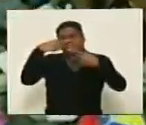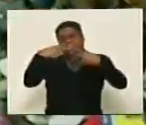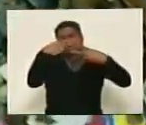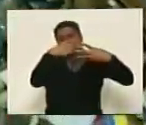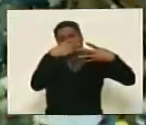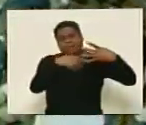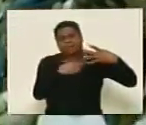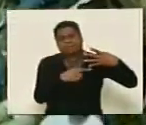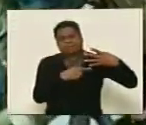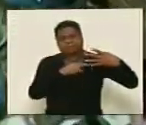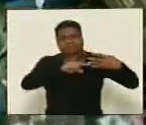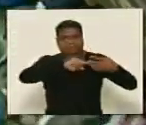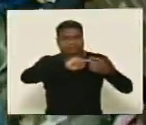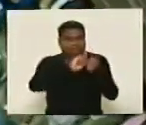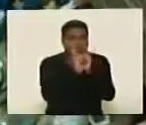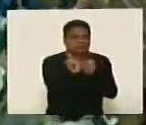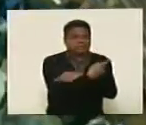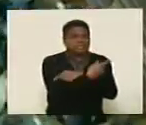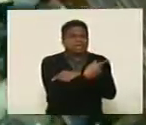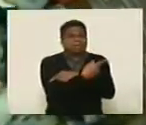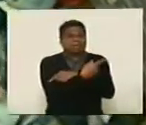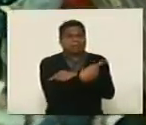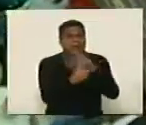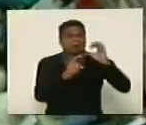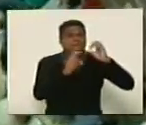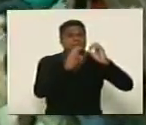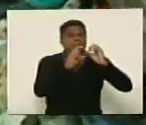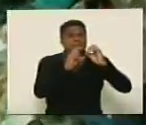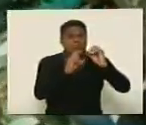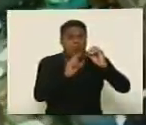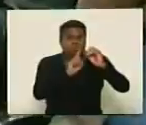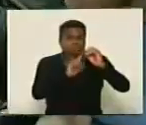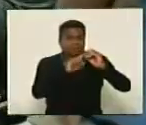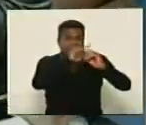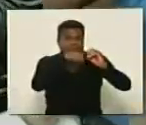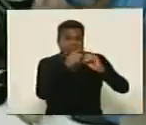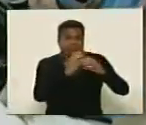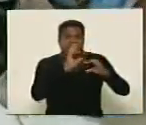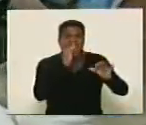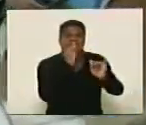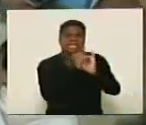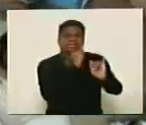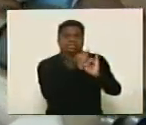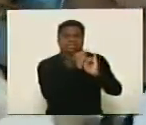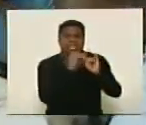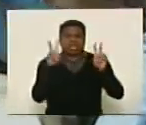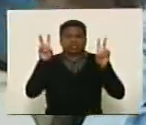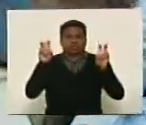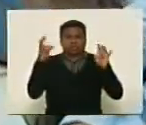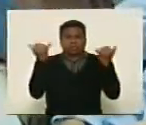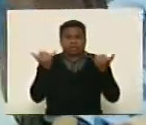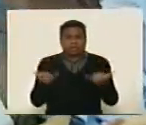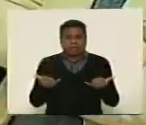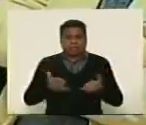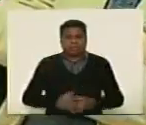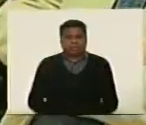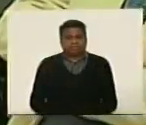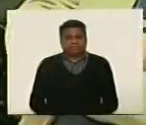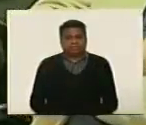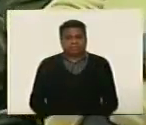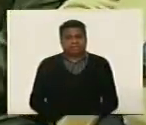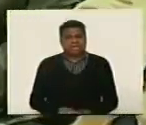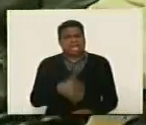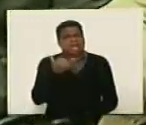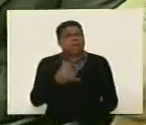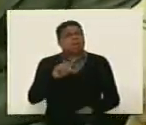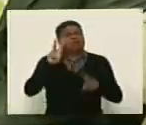a cambio de la unidad del Petro. Esta articulación la estuvimos haciendo hace ya